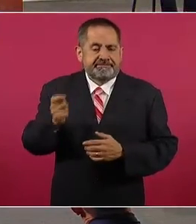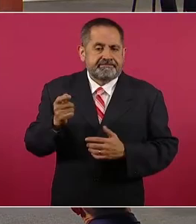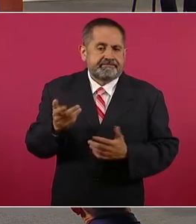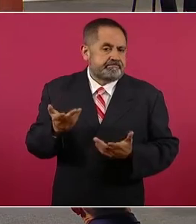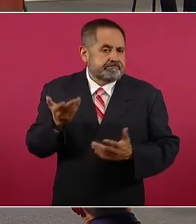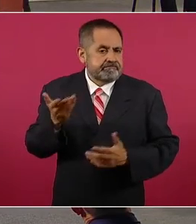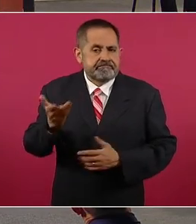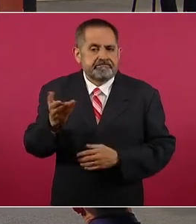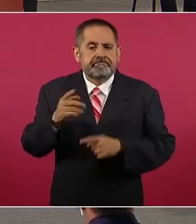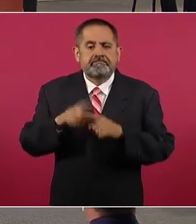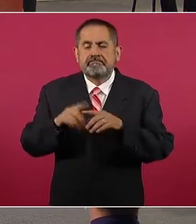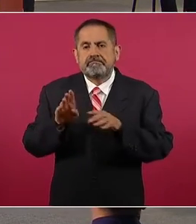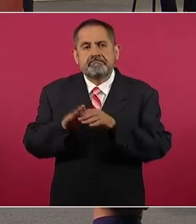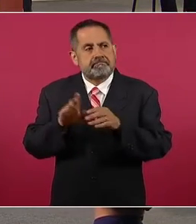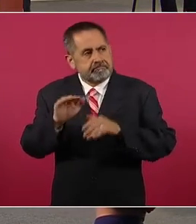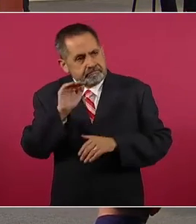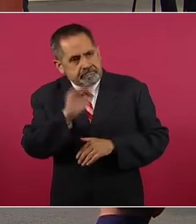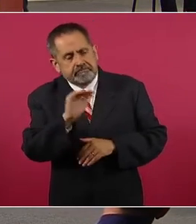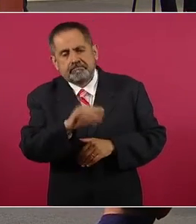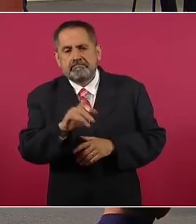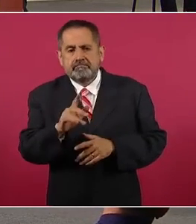que actúen